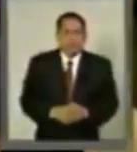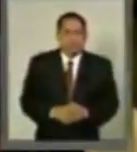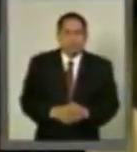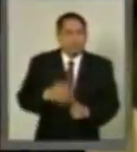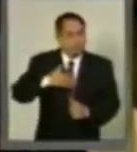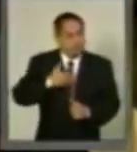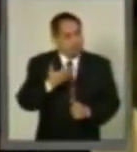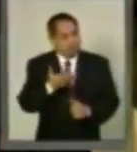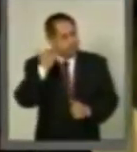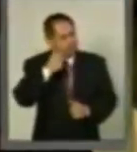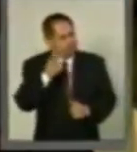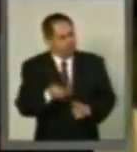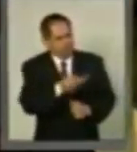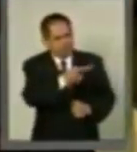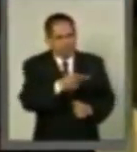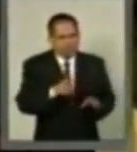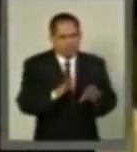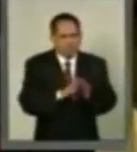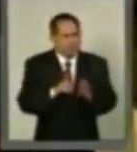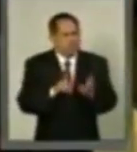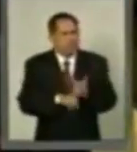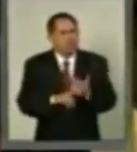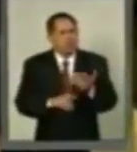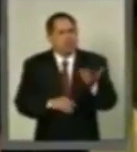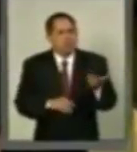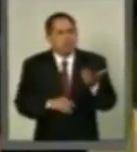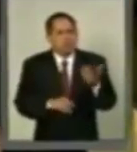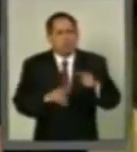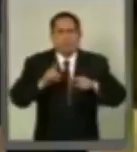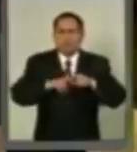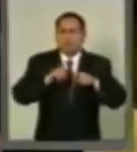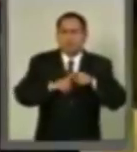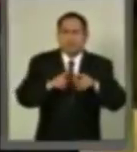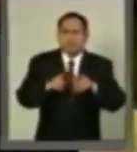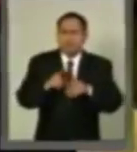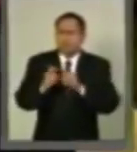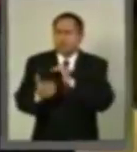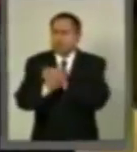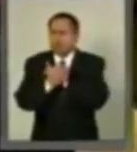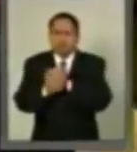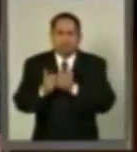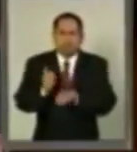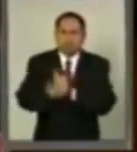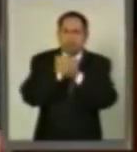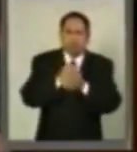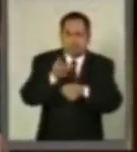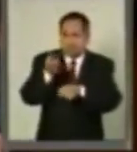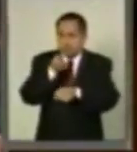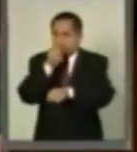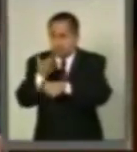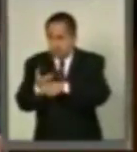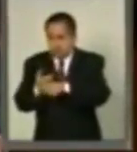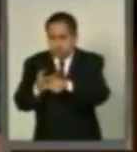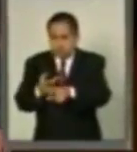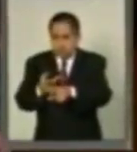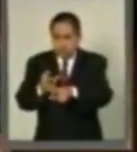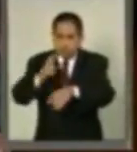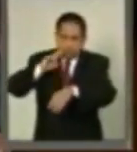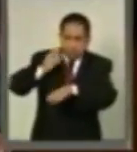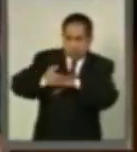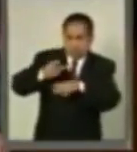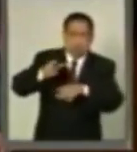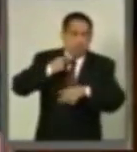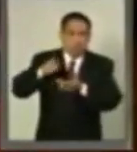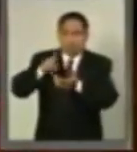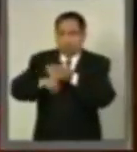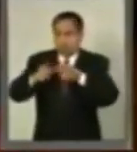le preguntaba, ¿con quién estamos? ¿Quién es nuestro interlocutor? ¿El secretario responsable de la